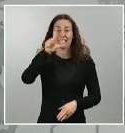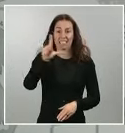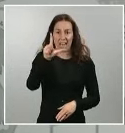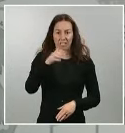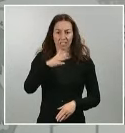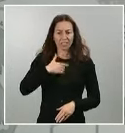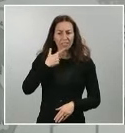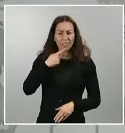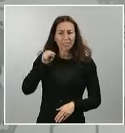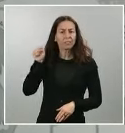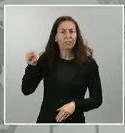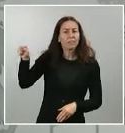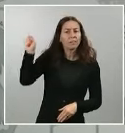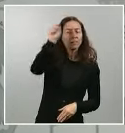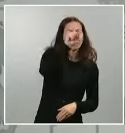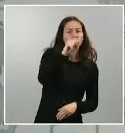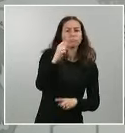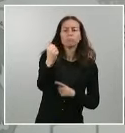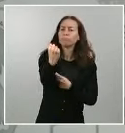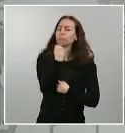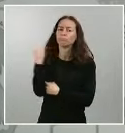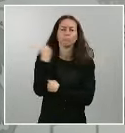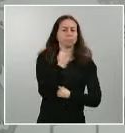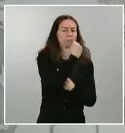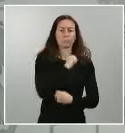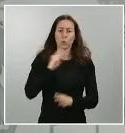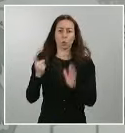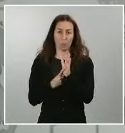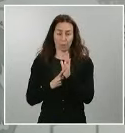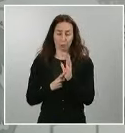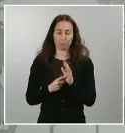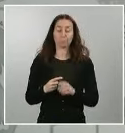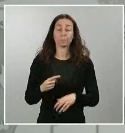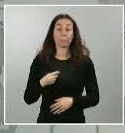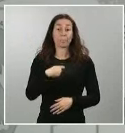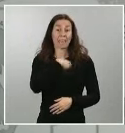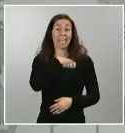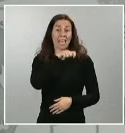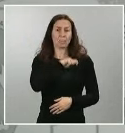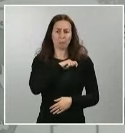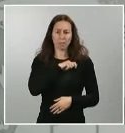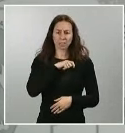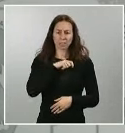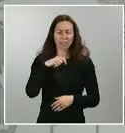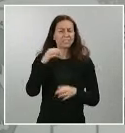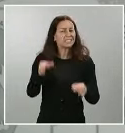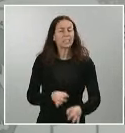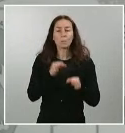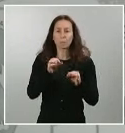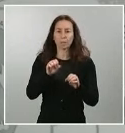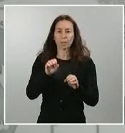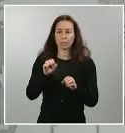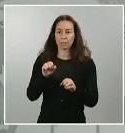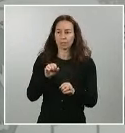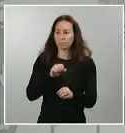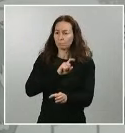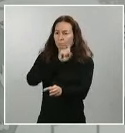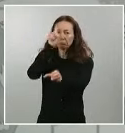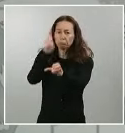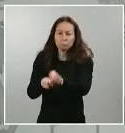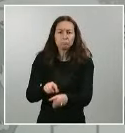comunitarias. Desde luego, los españoles hemos protegido Europa, lo hemos hecho cada vez que hemos ido a votar, cada vez que nos hemos